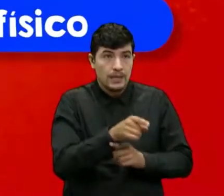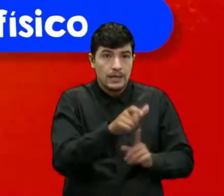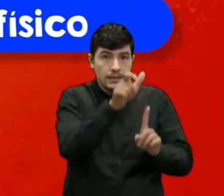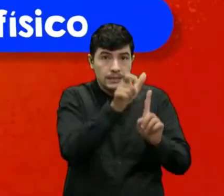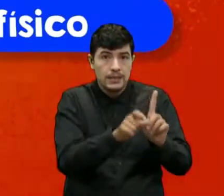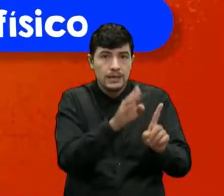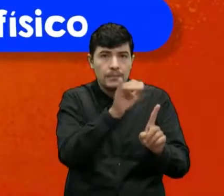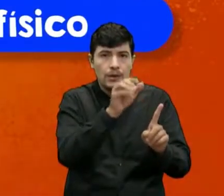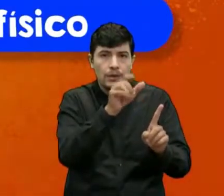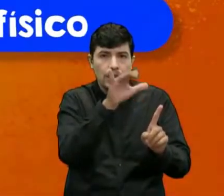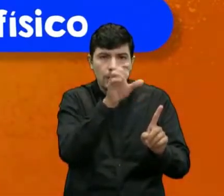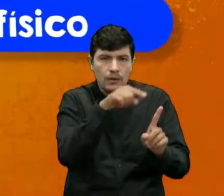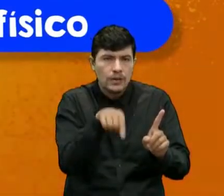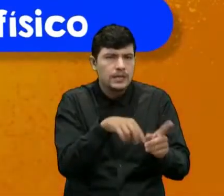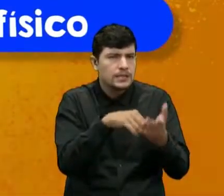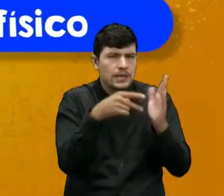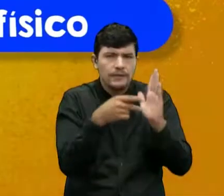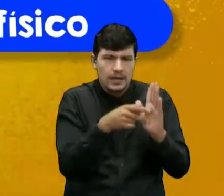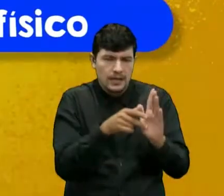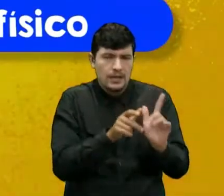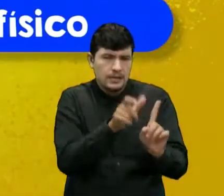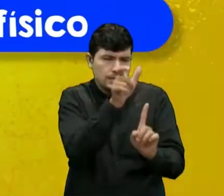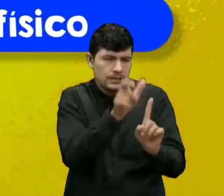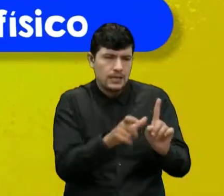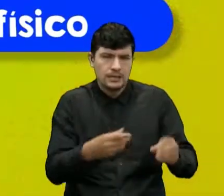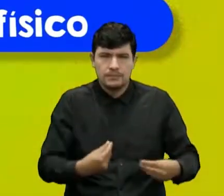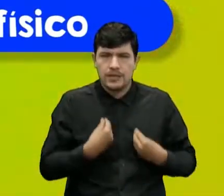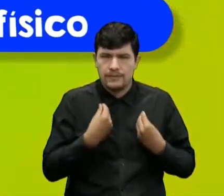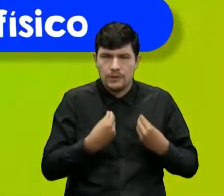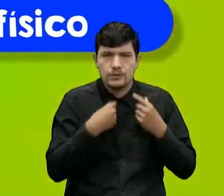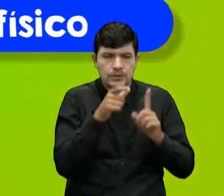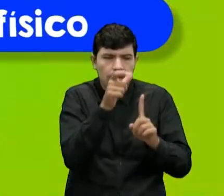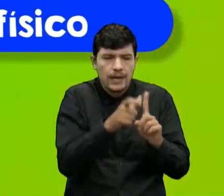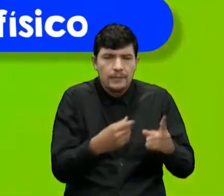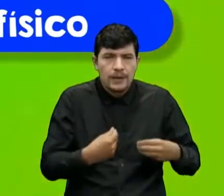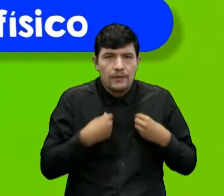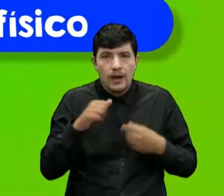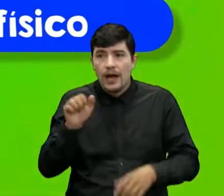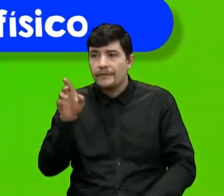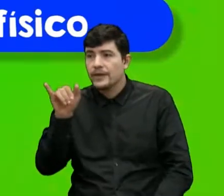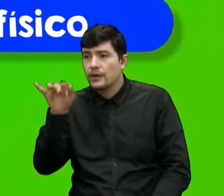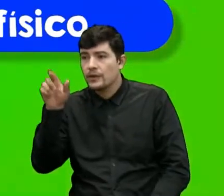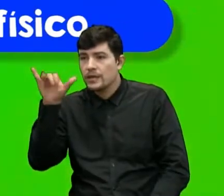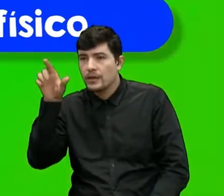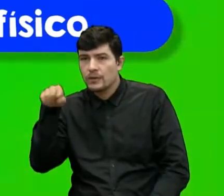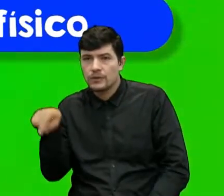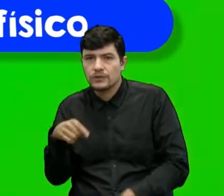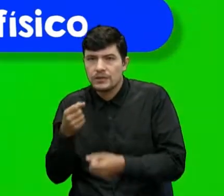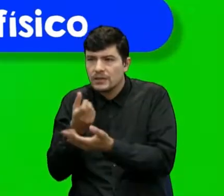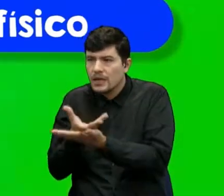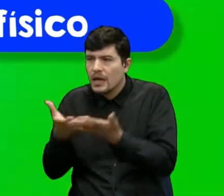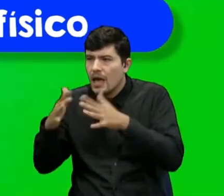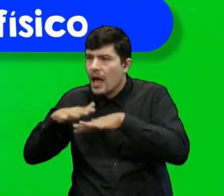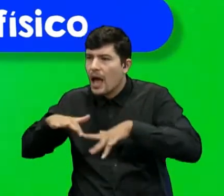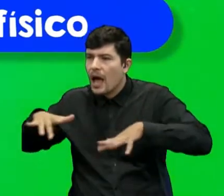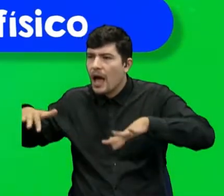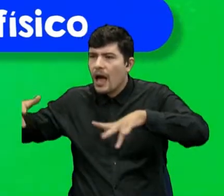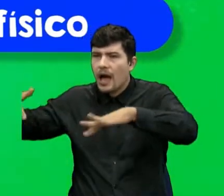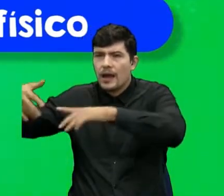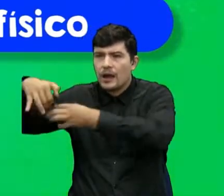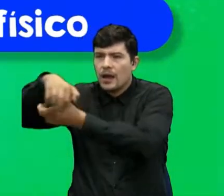decíamos, son los seres vivos esto es como un recuento de lo que ya han hablado ustedes y los seres abióticos es como el medio físico donde